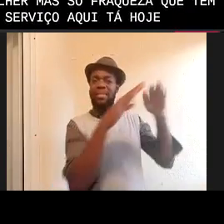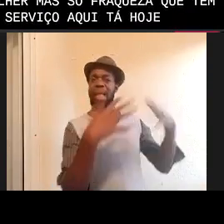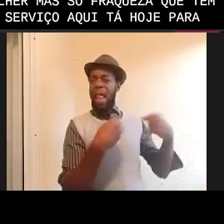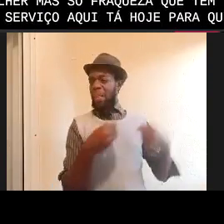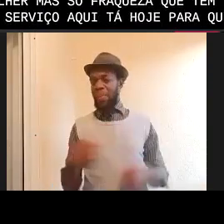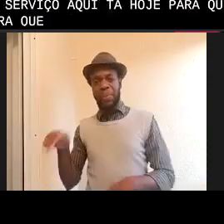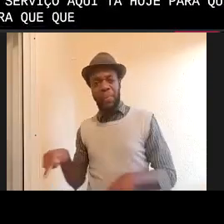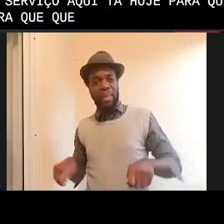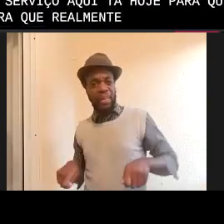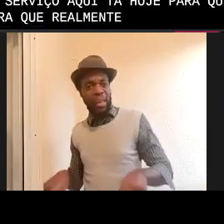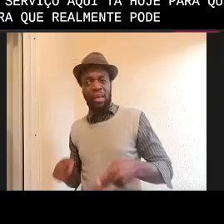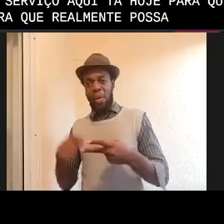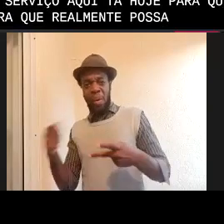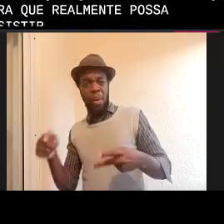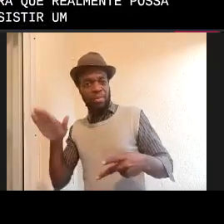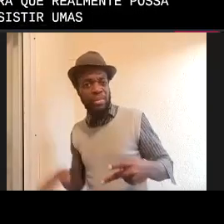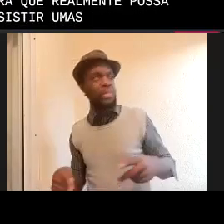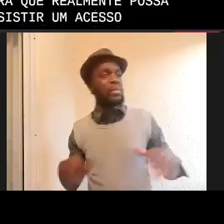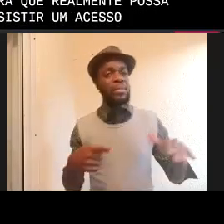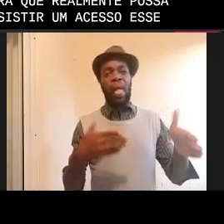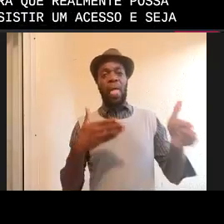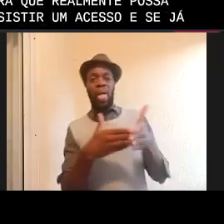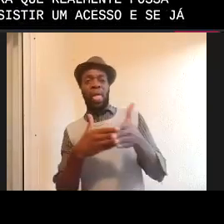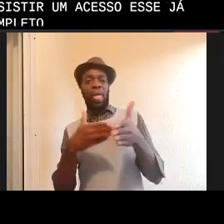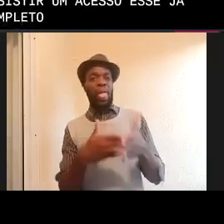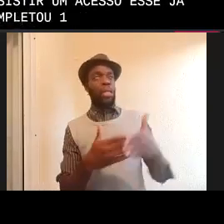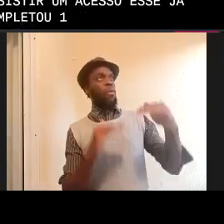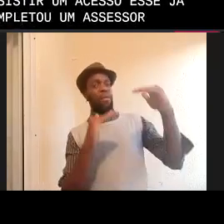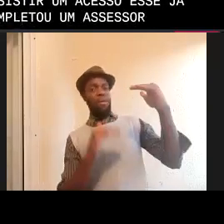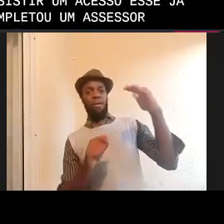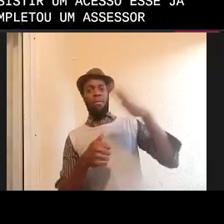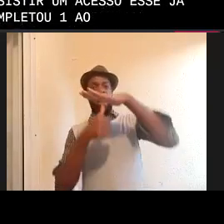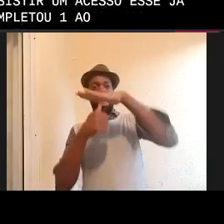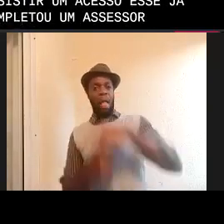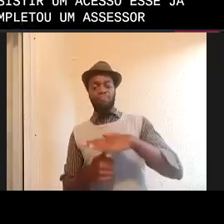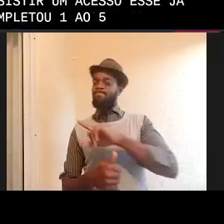un acceso completo, ¿verdad? Y no importa